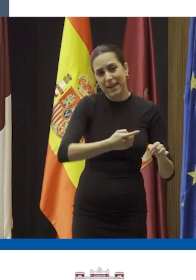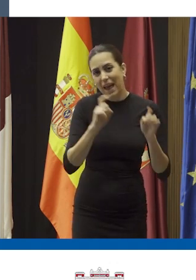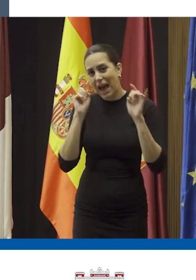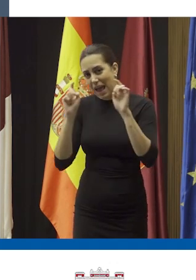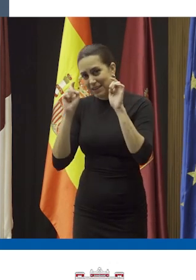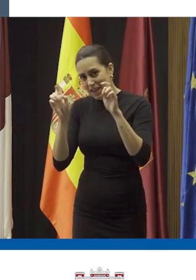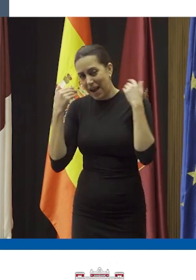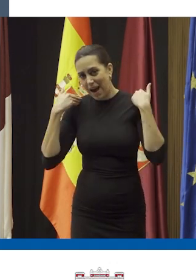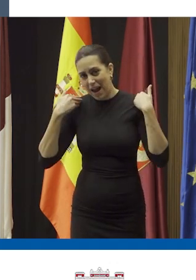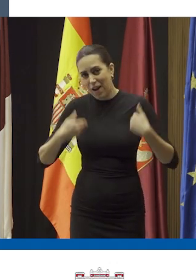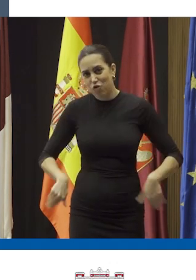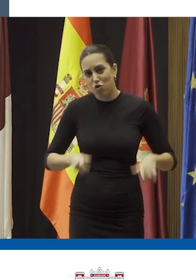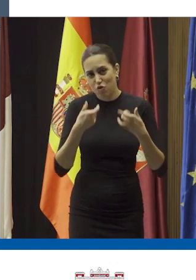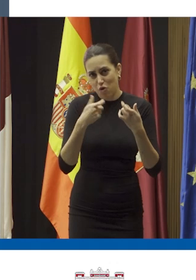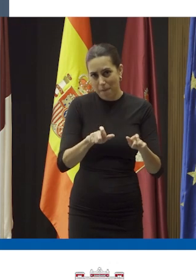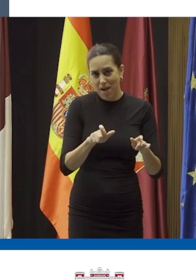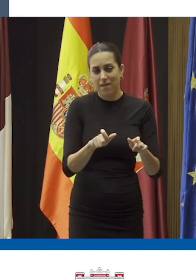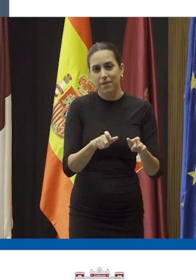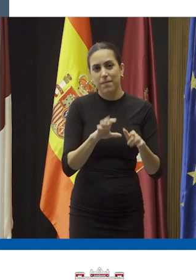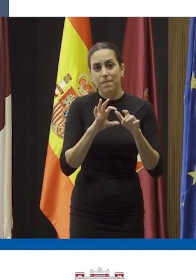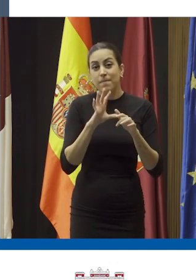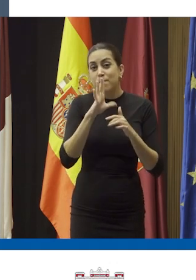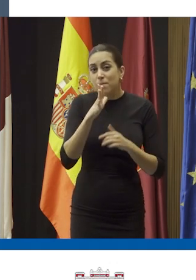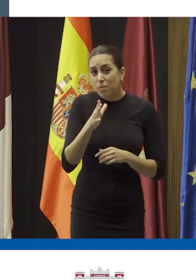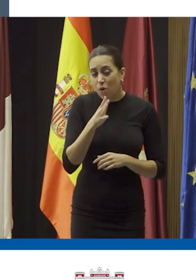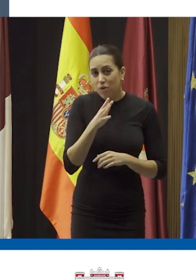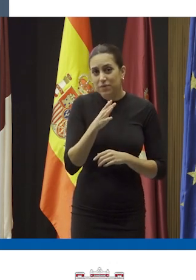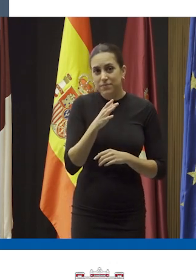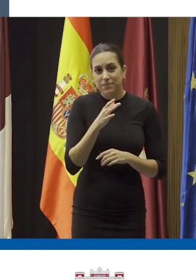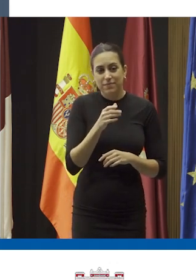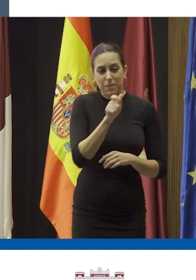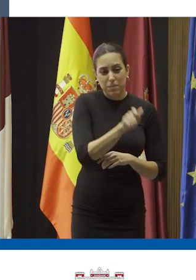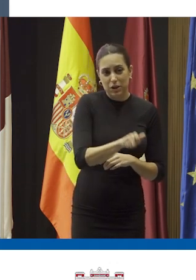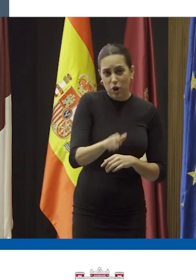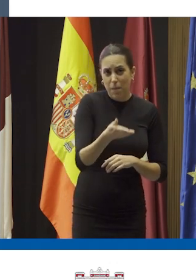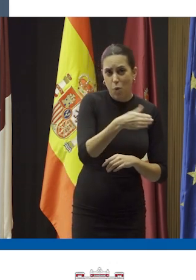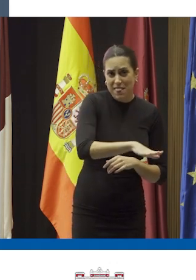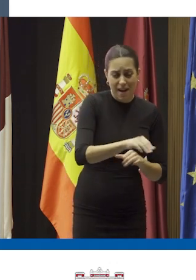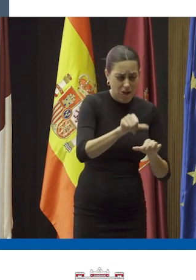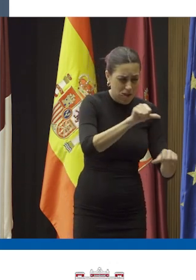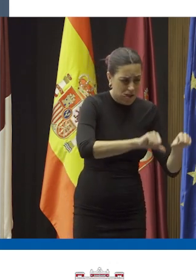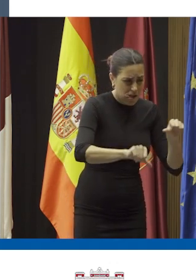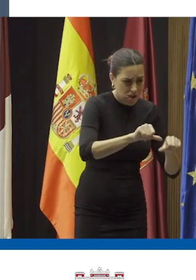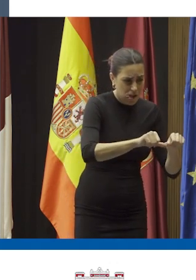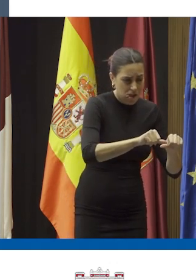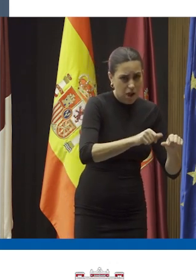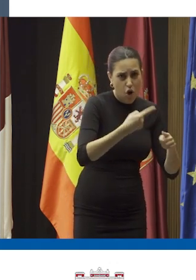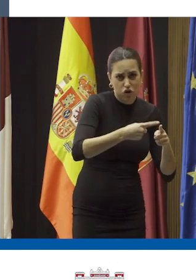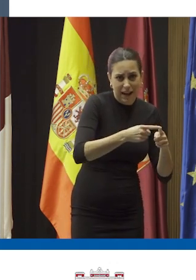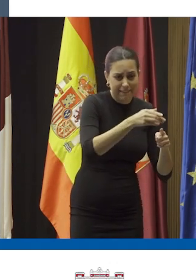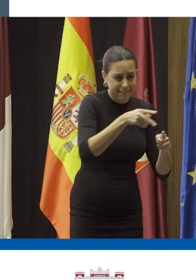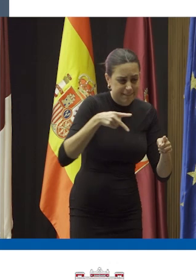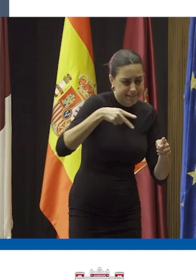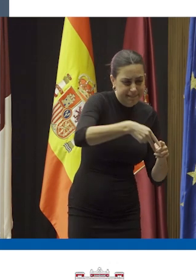anatomía viene únicamente de la mano de la disección anatómica. En esta Alejandría del siglo III se permite